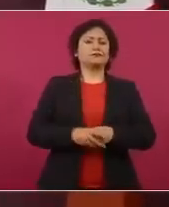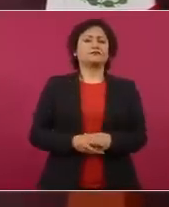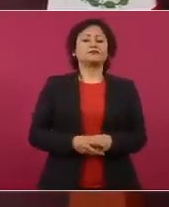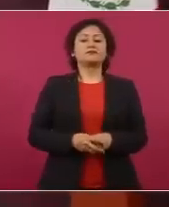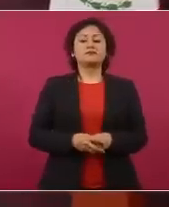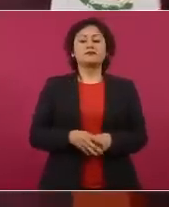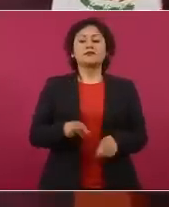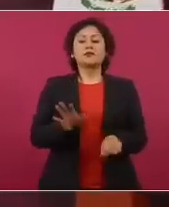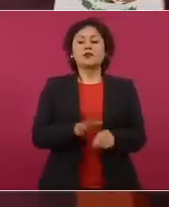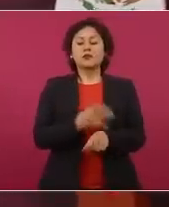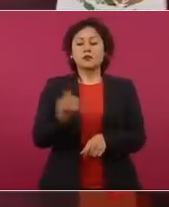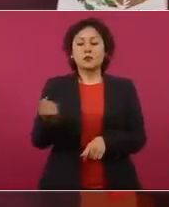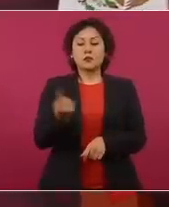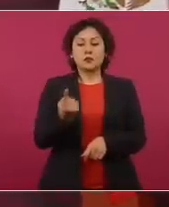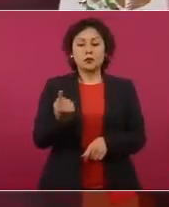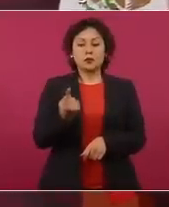que